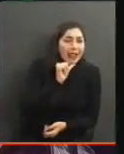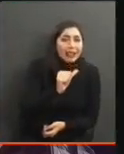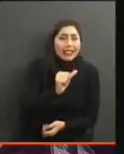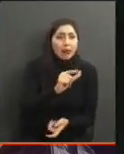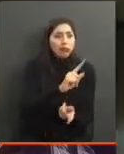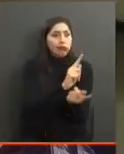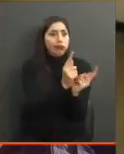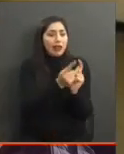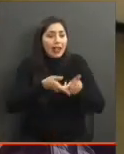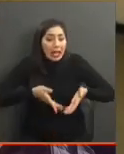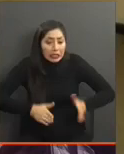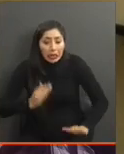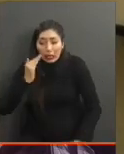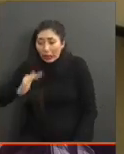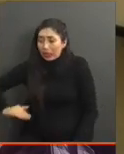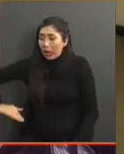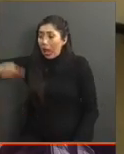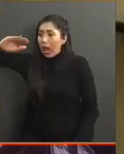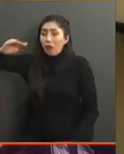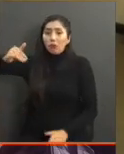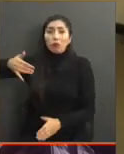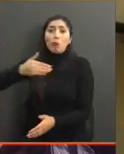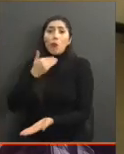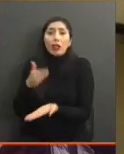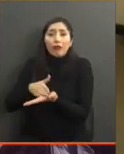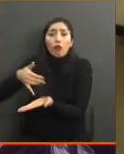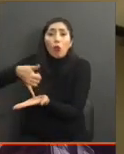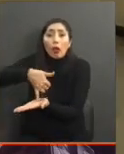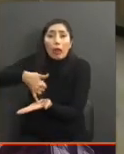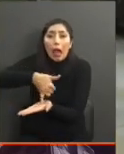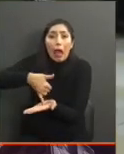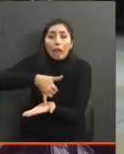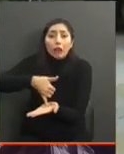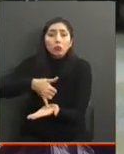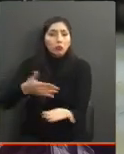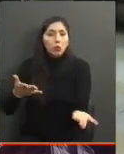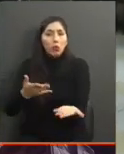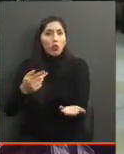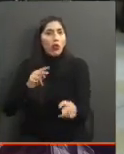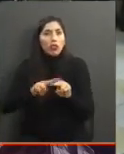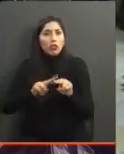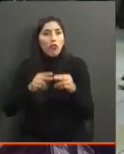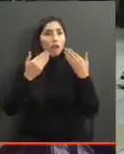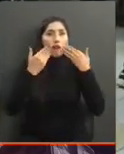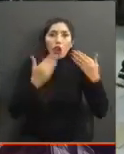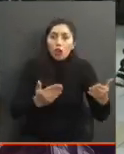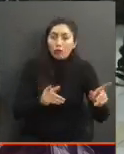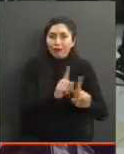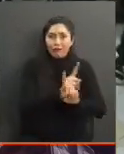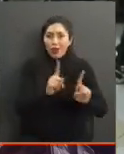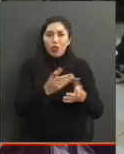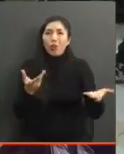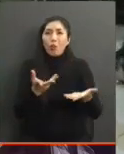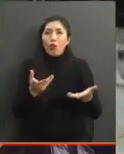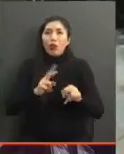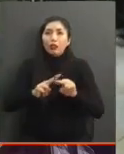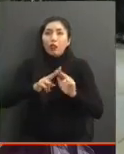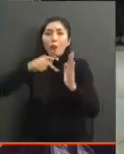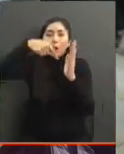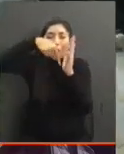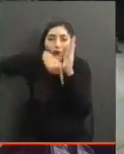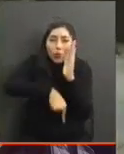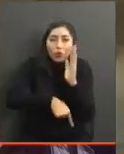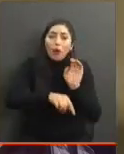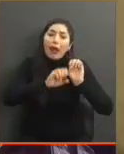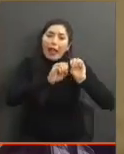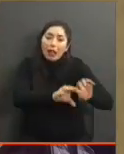nacer, crecer y morir vulnerable, y no lo hizo con bonos, regalías ni artificios, lo hizo desde lo profundo, desde la educación